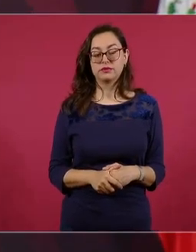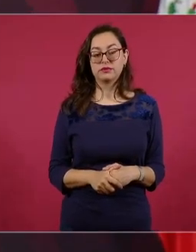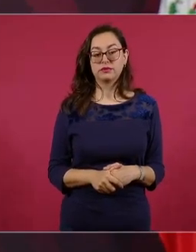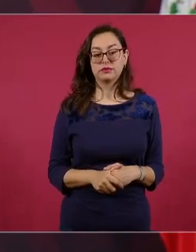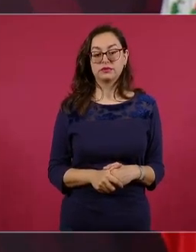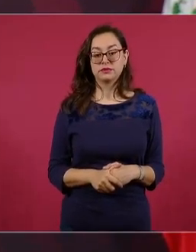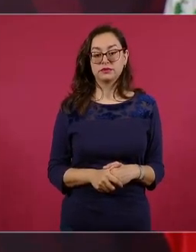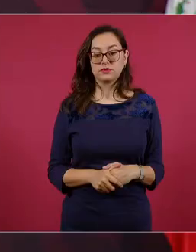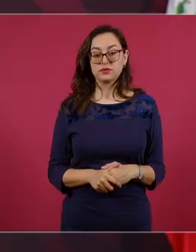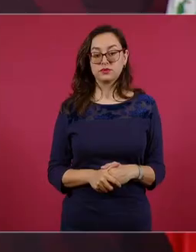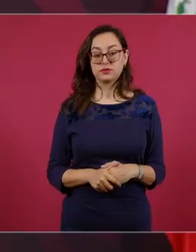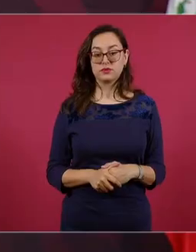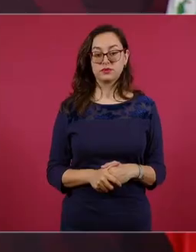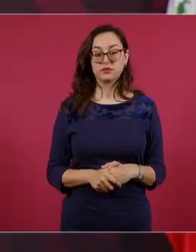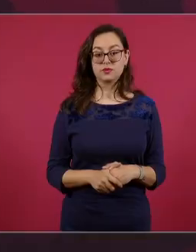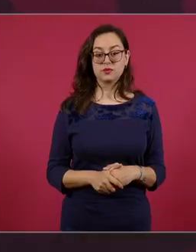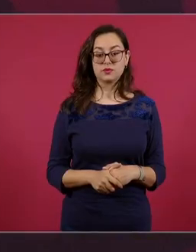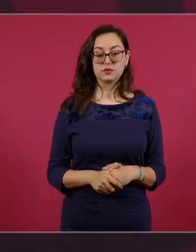Y